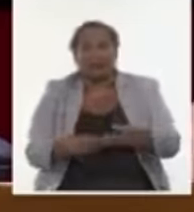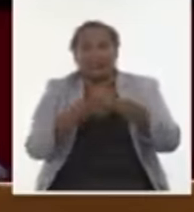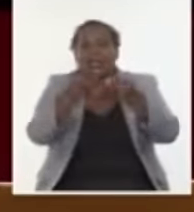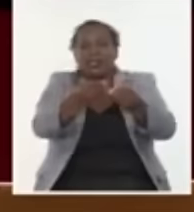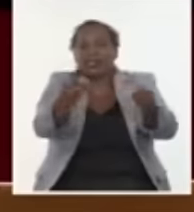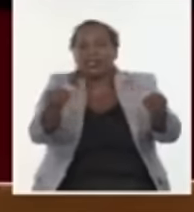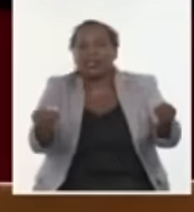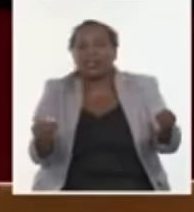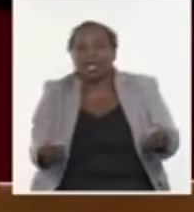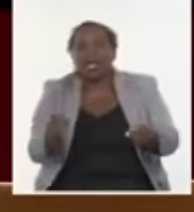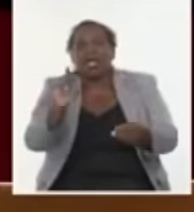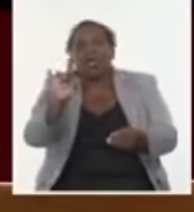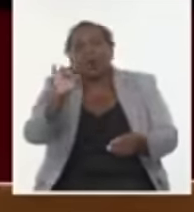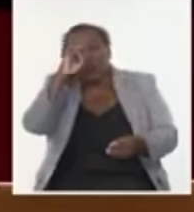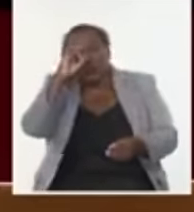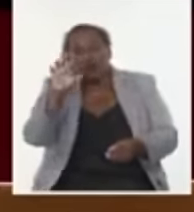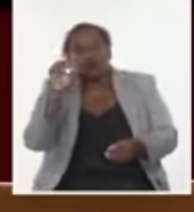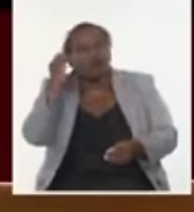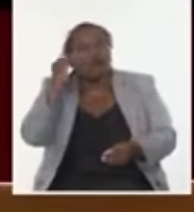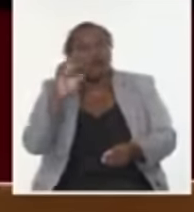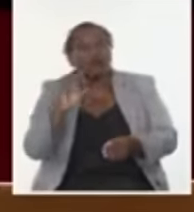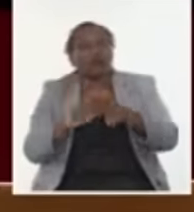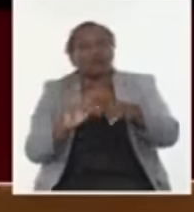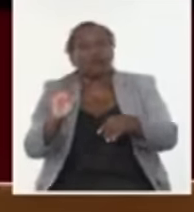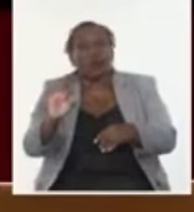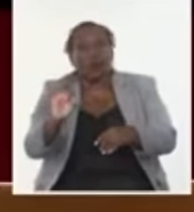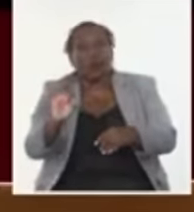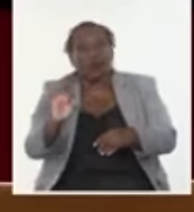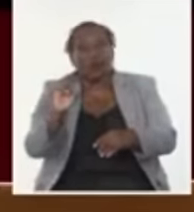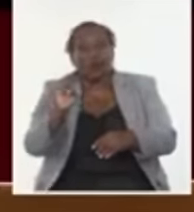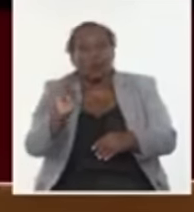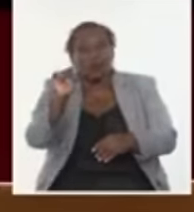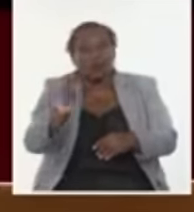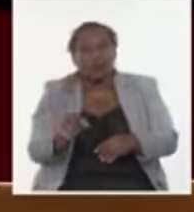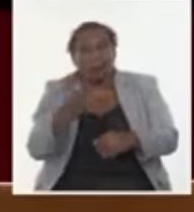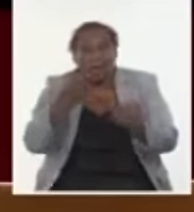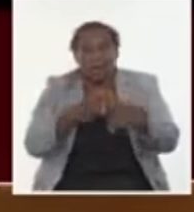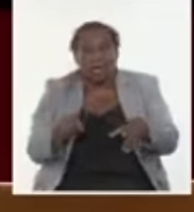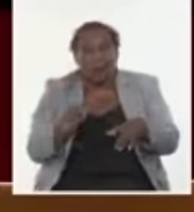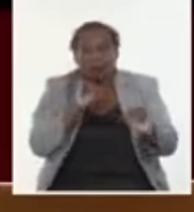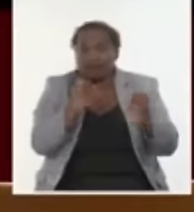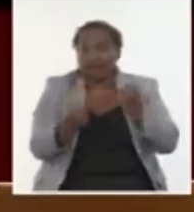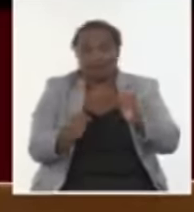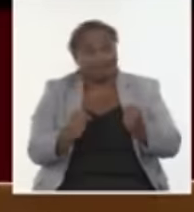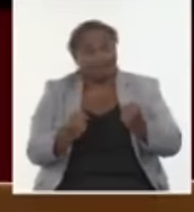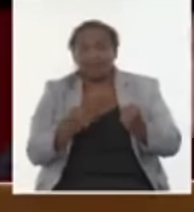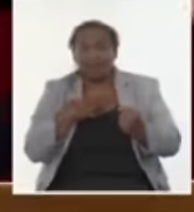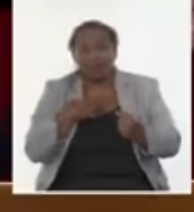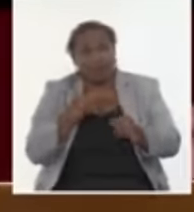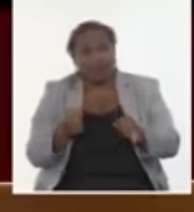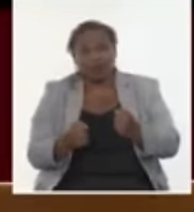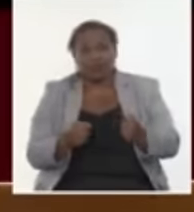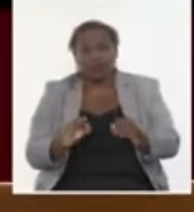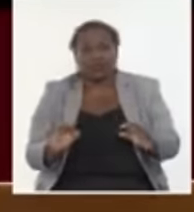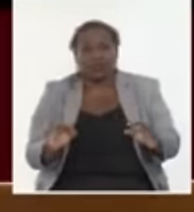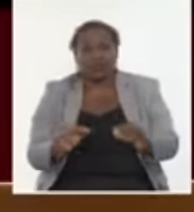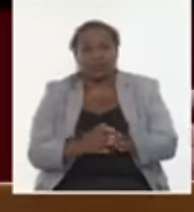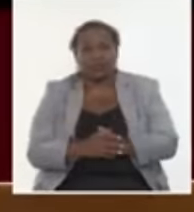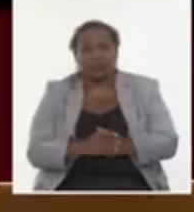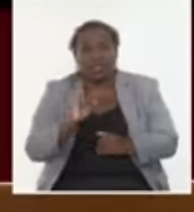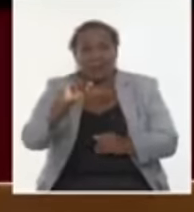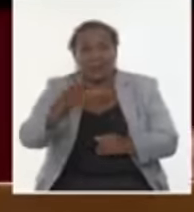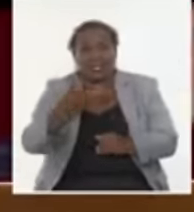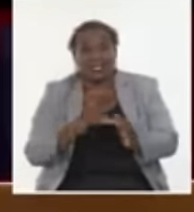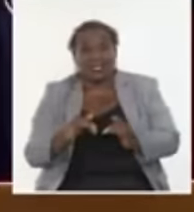a productores. Pero hemos tenido que hacer un control en el cual el viceprimer ministro